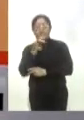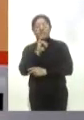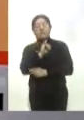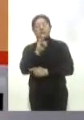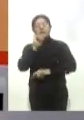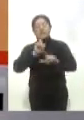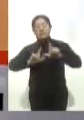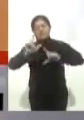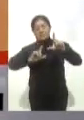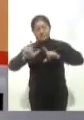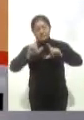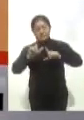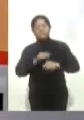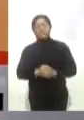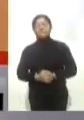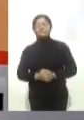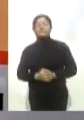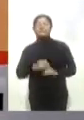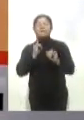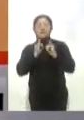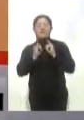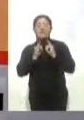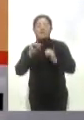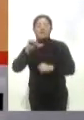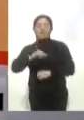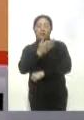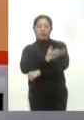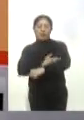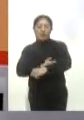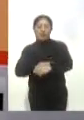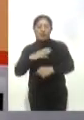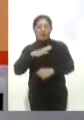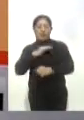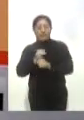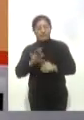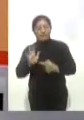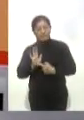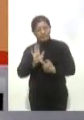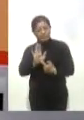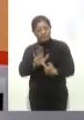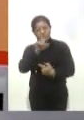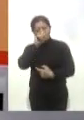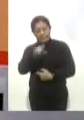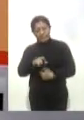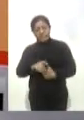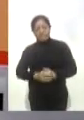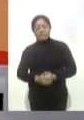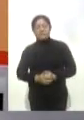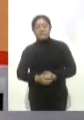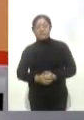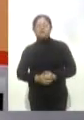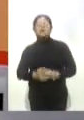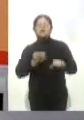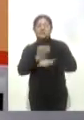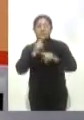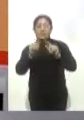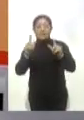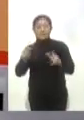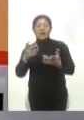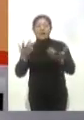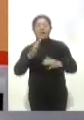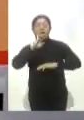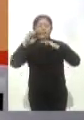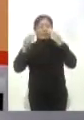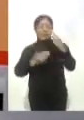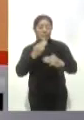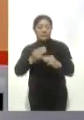intérprete en lengua de señas mexicano. En esta tarde estará con nosotros llevándole de la mano toda la información de nuestro estado y lo que ocurre también en